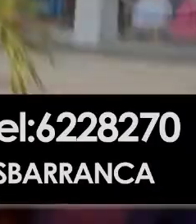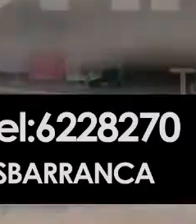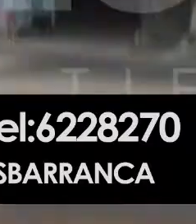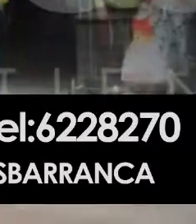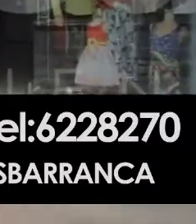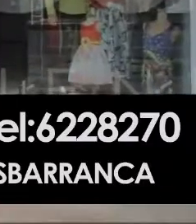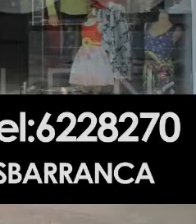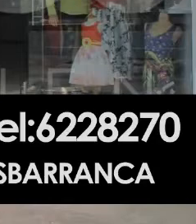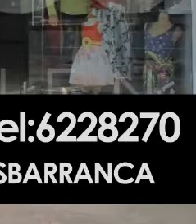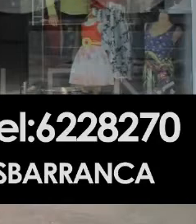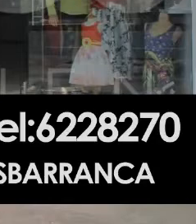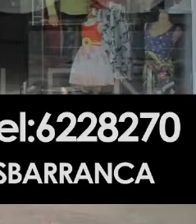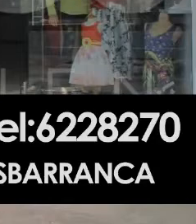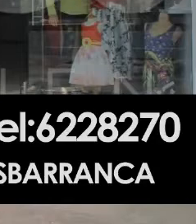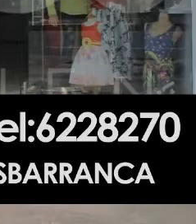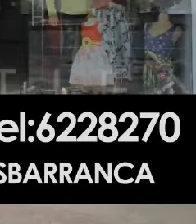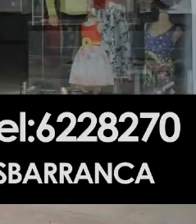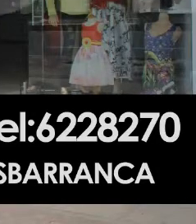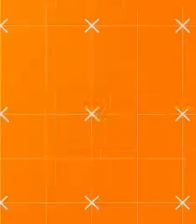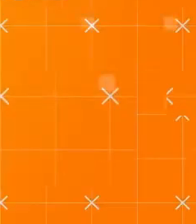precios y la mejor atención.